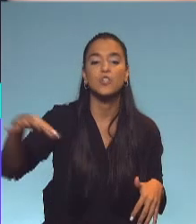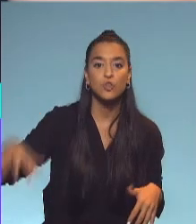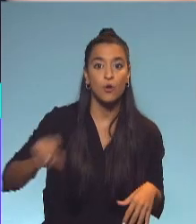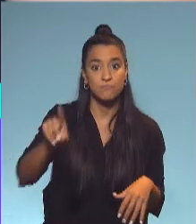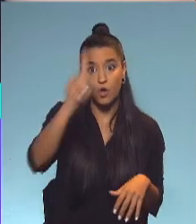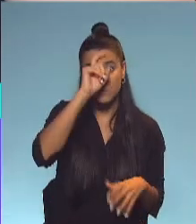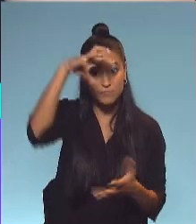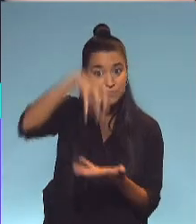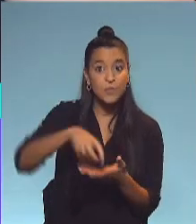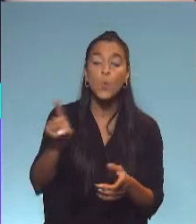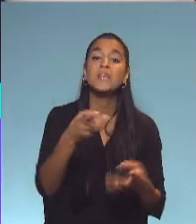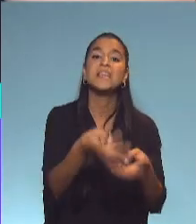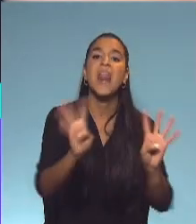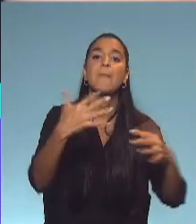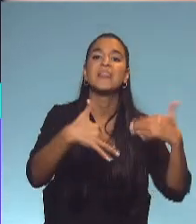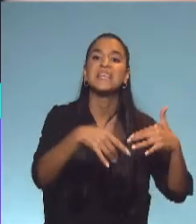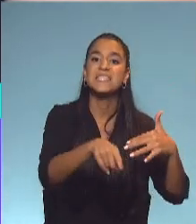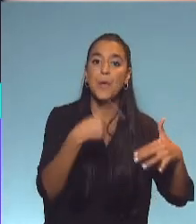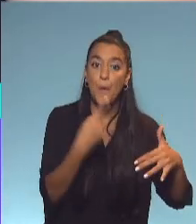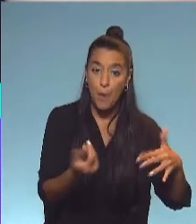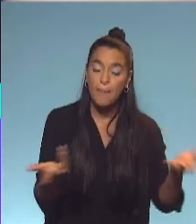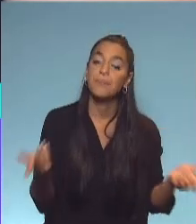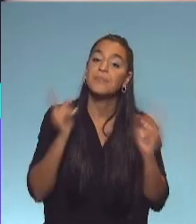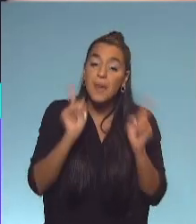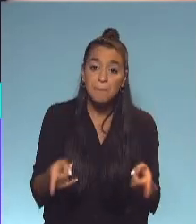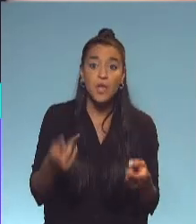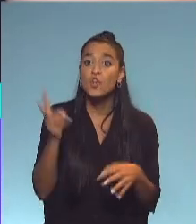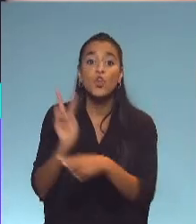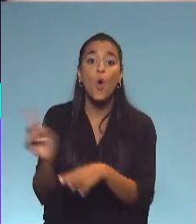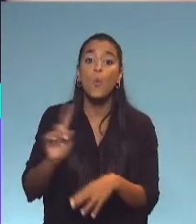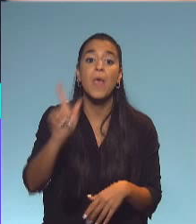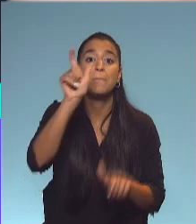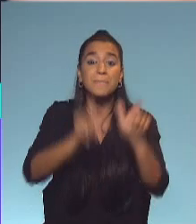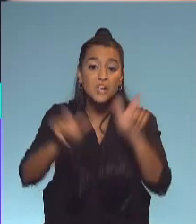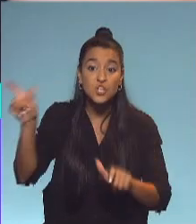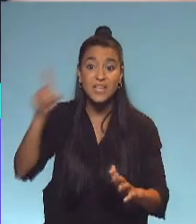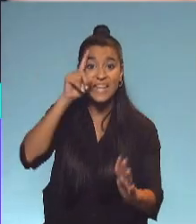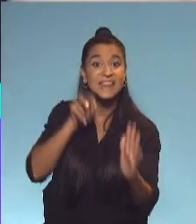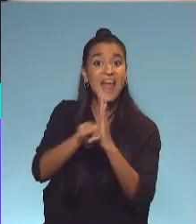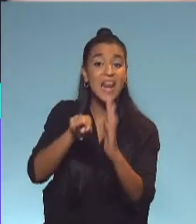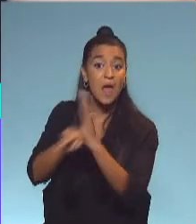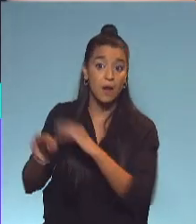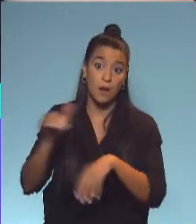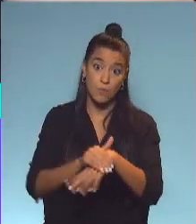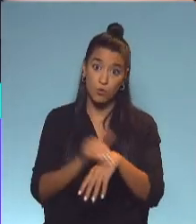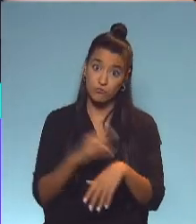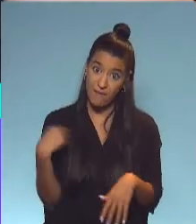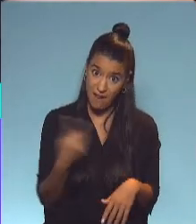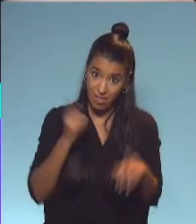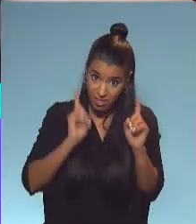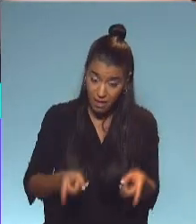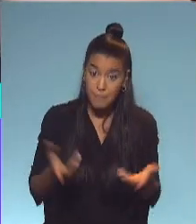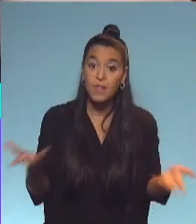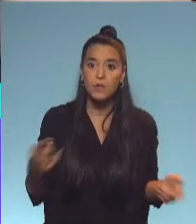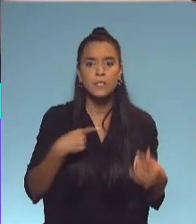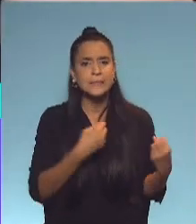hospital que no son la terapia intensiva. También descuidando a los pacientes que están internados allí, que son nuestra responsabilidad. Así que nos